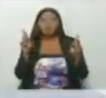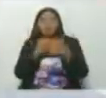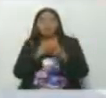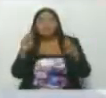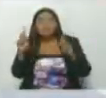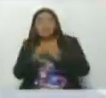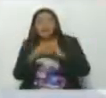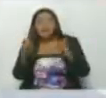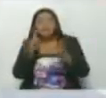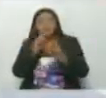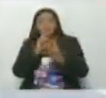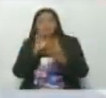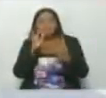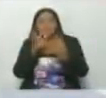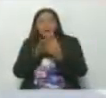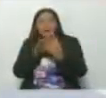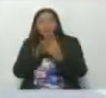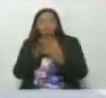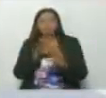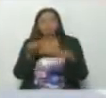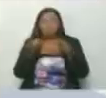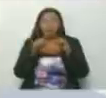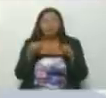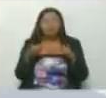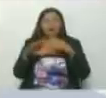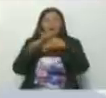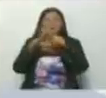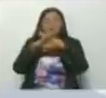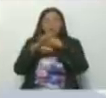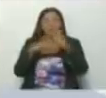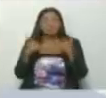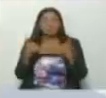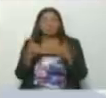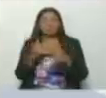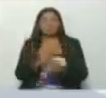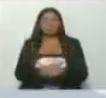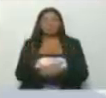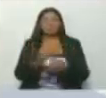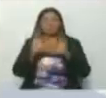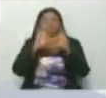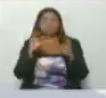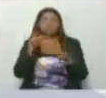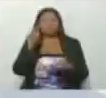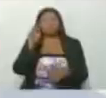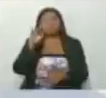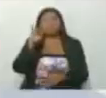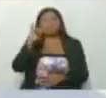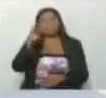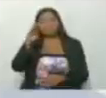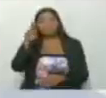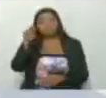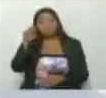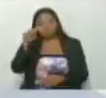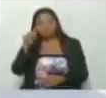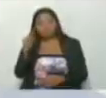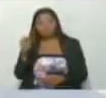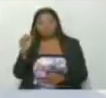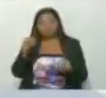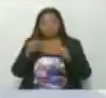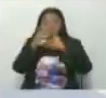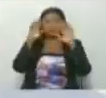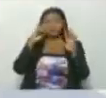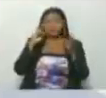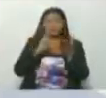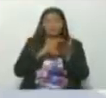petroleros que son duros en la actualidad debido al bloqueo en materia tributaria que se puede hacer para mejorar porque si bien es cierto